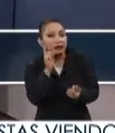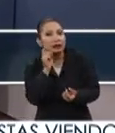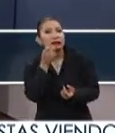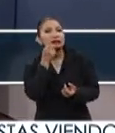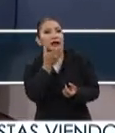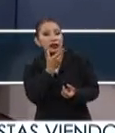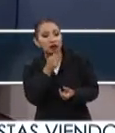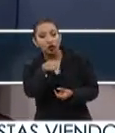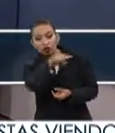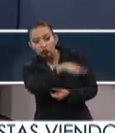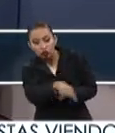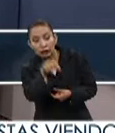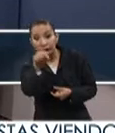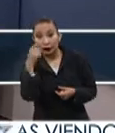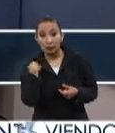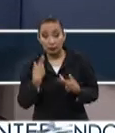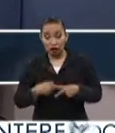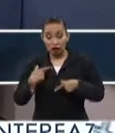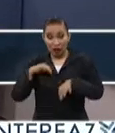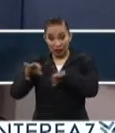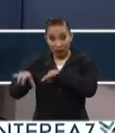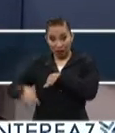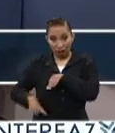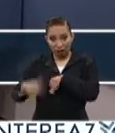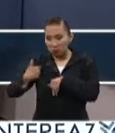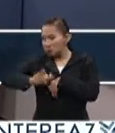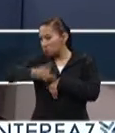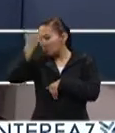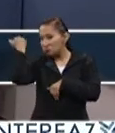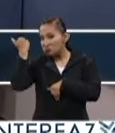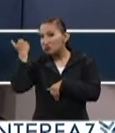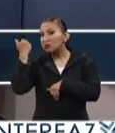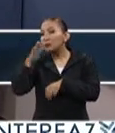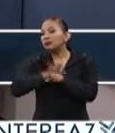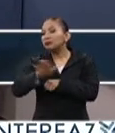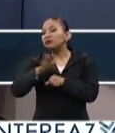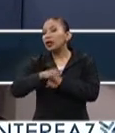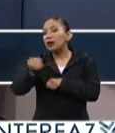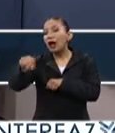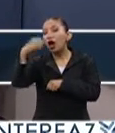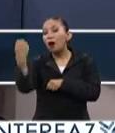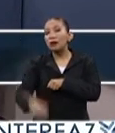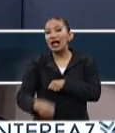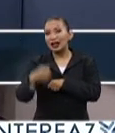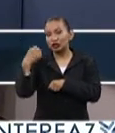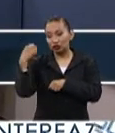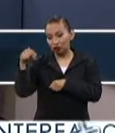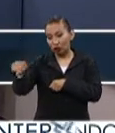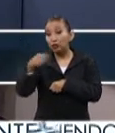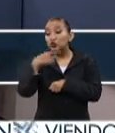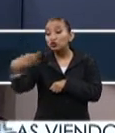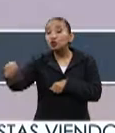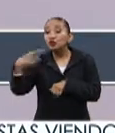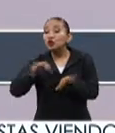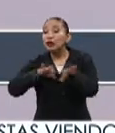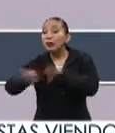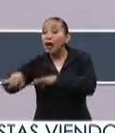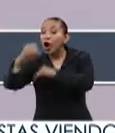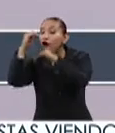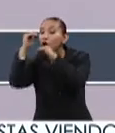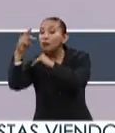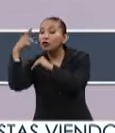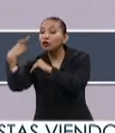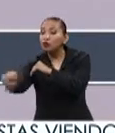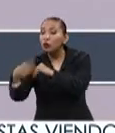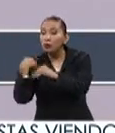de niños, donde si el servidor público no conoce cuáles son las obligaciones que tiene, cuáles son los